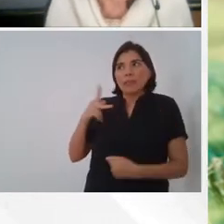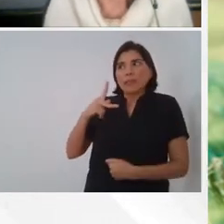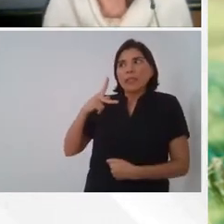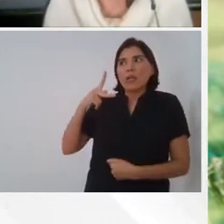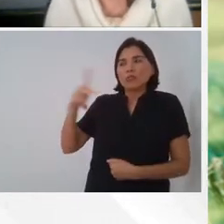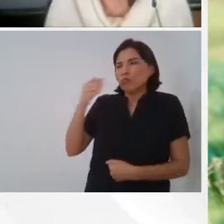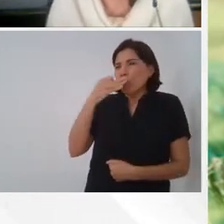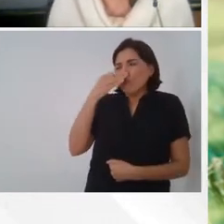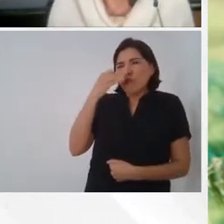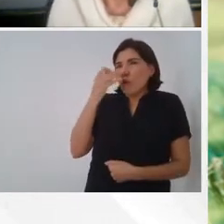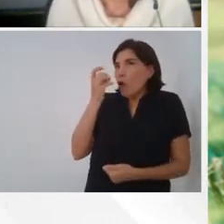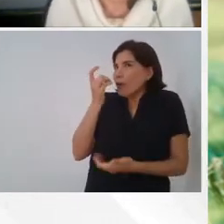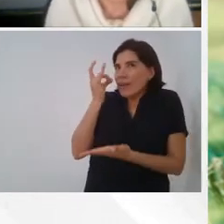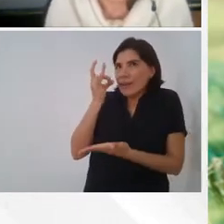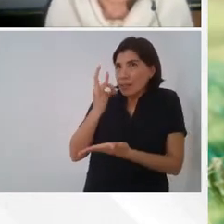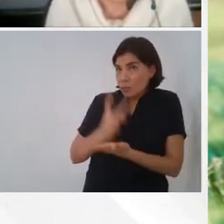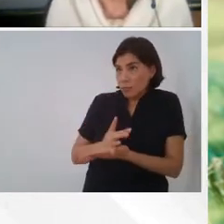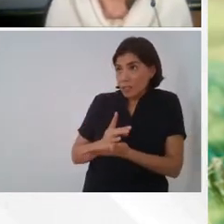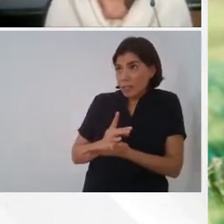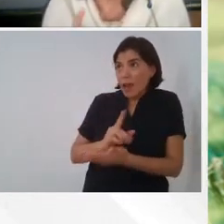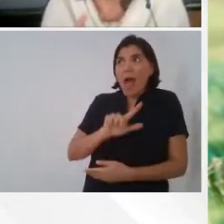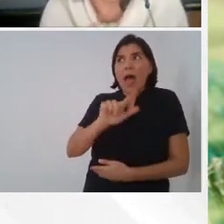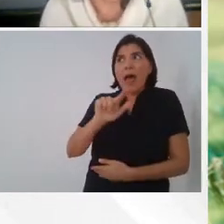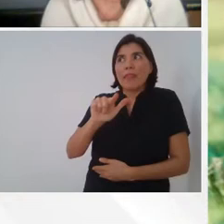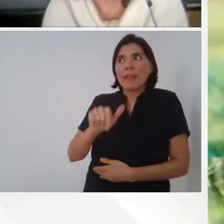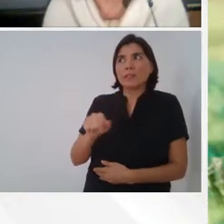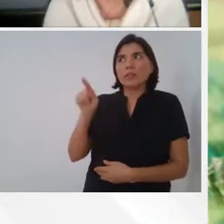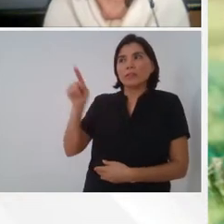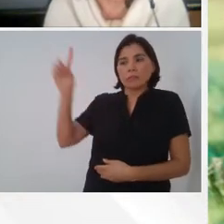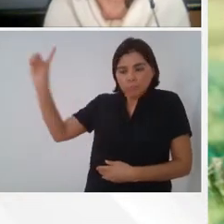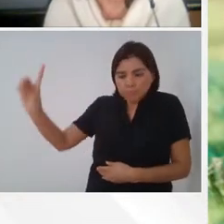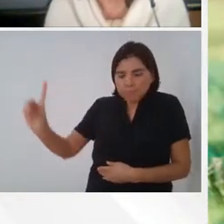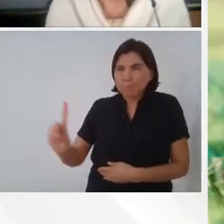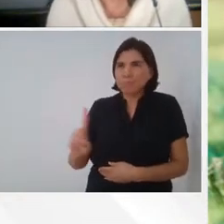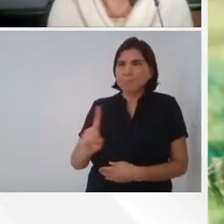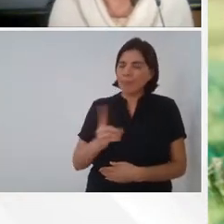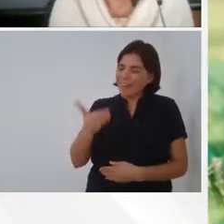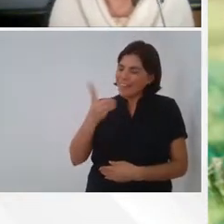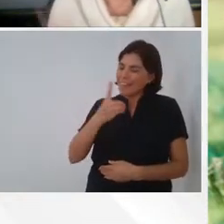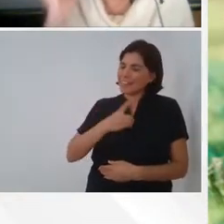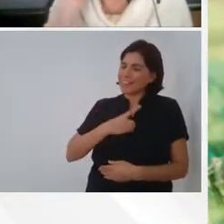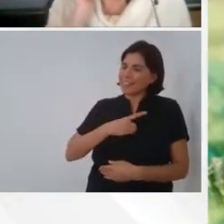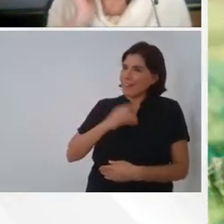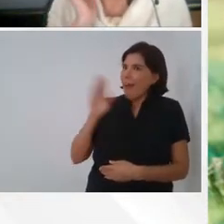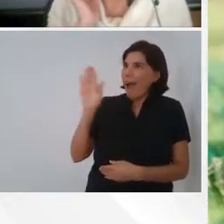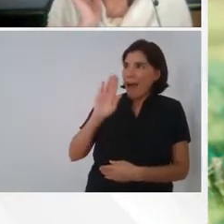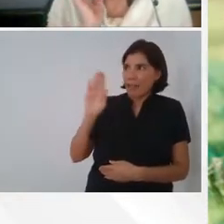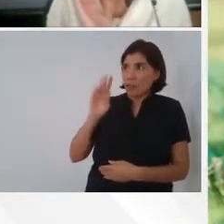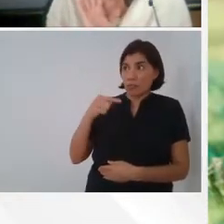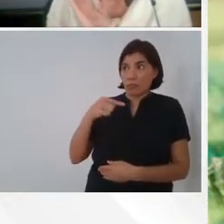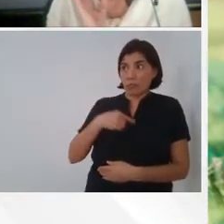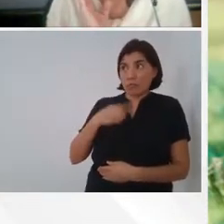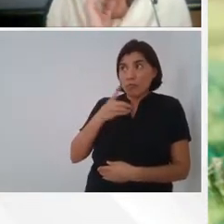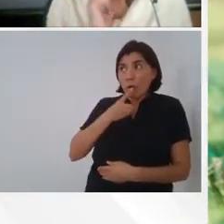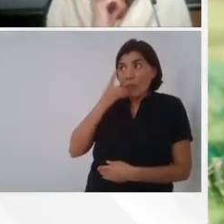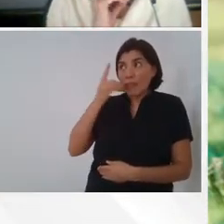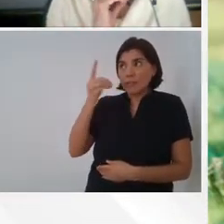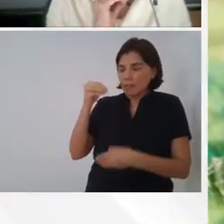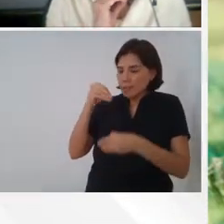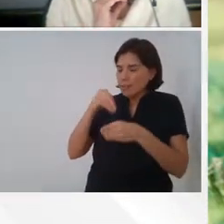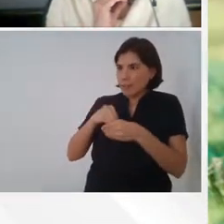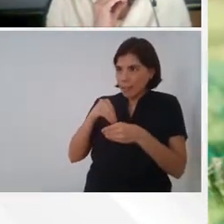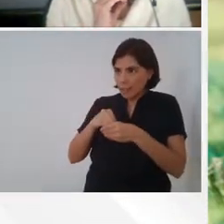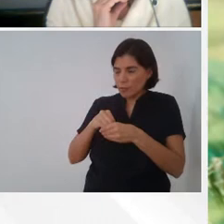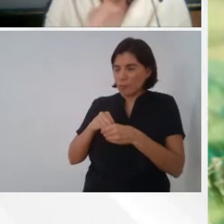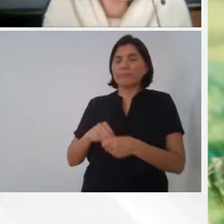Regresarás para decirme adiós, y como regalo te diré un secreto. El principito se fue nuevamente a